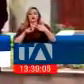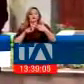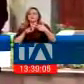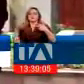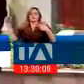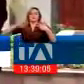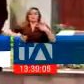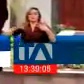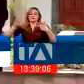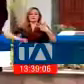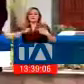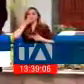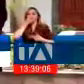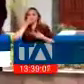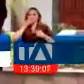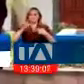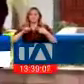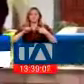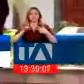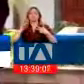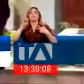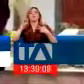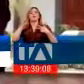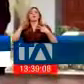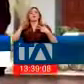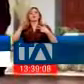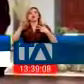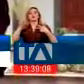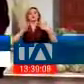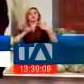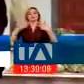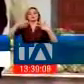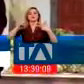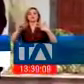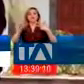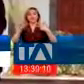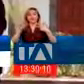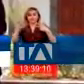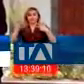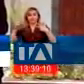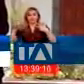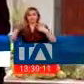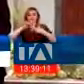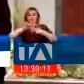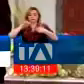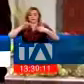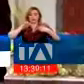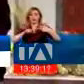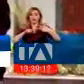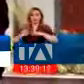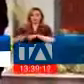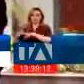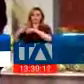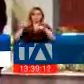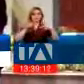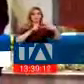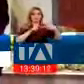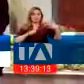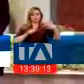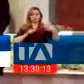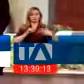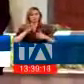ayer. Abdalá Bucaram, Daniel Mendoza y Jorge Cherry. Los tres, en diferentes